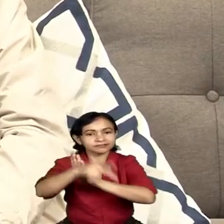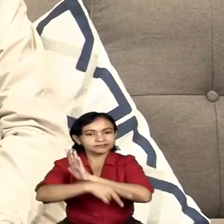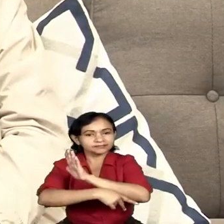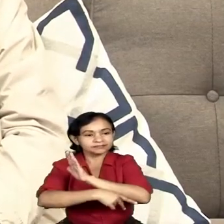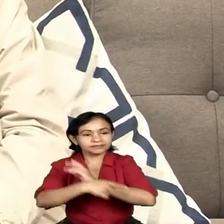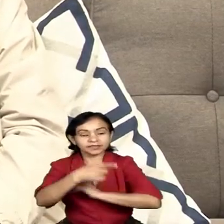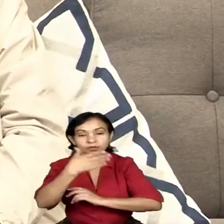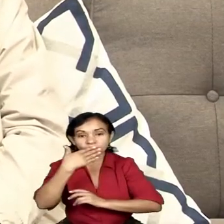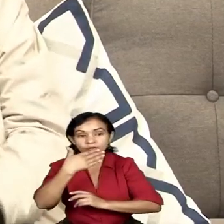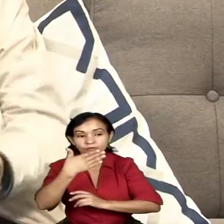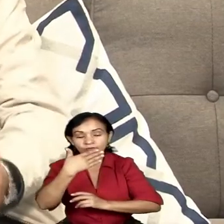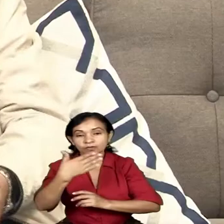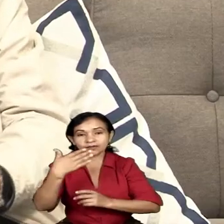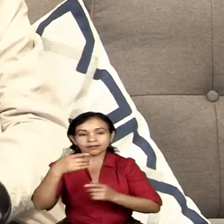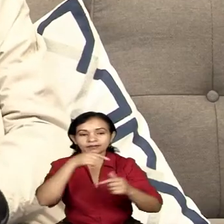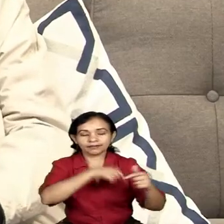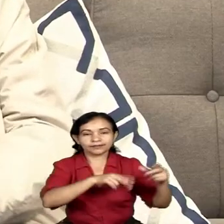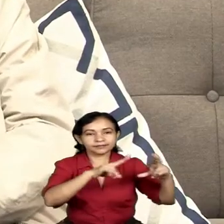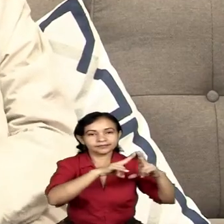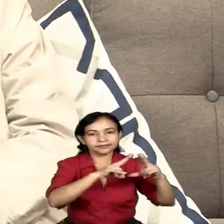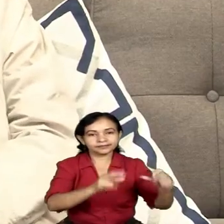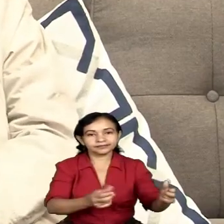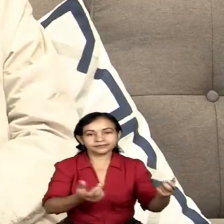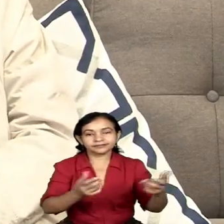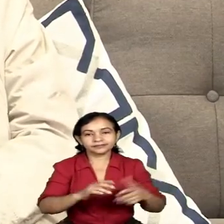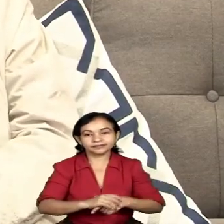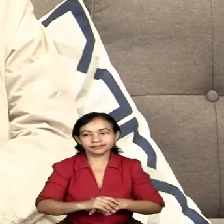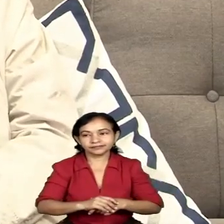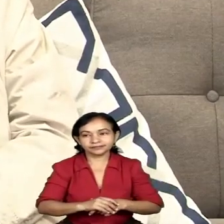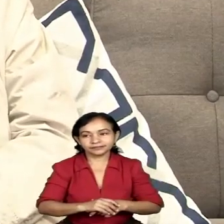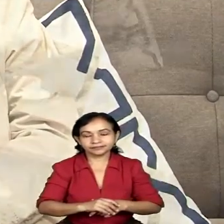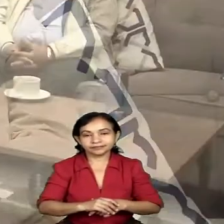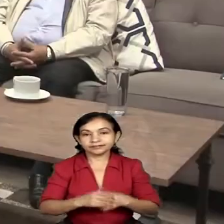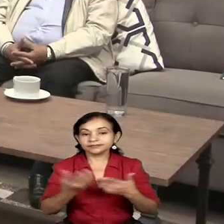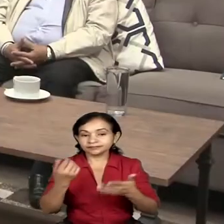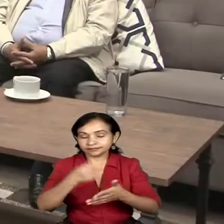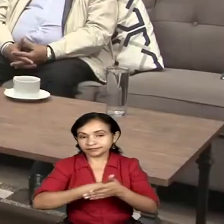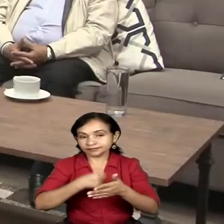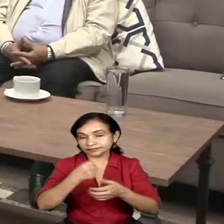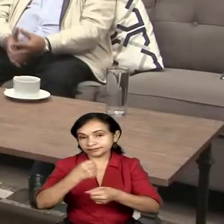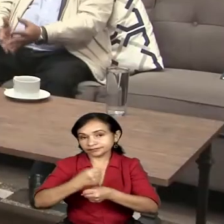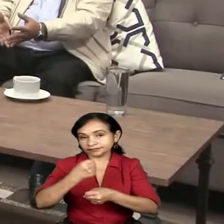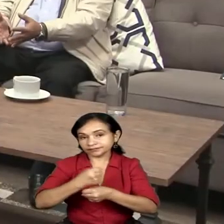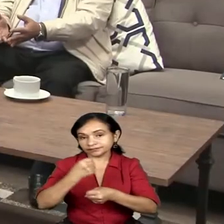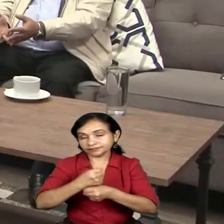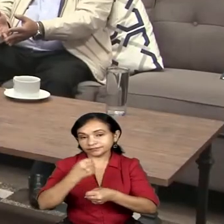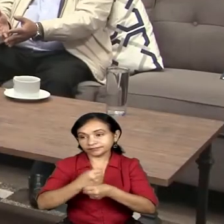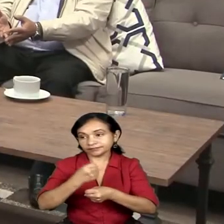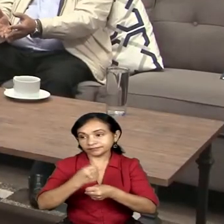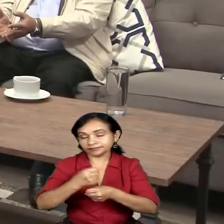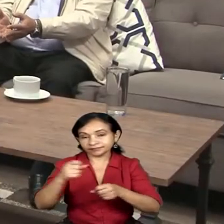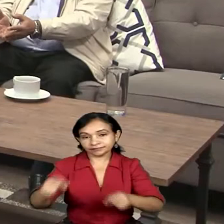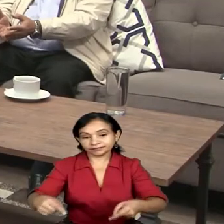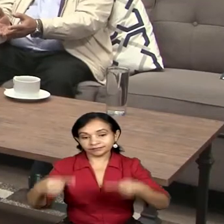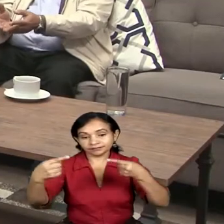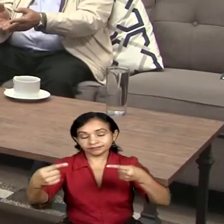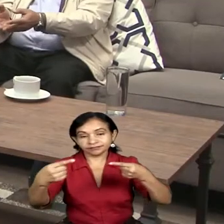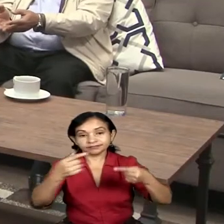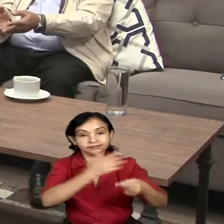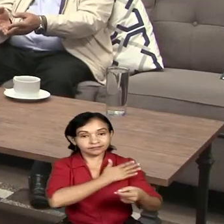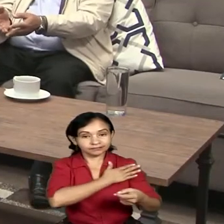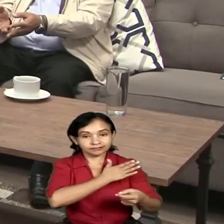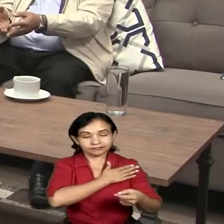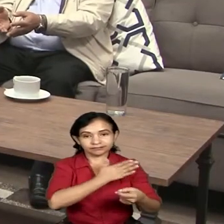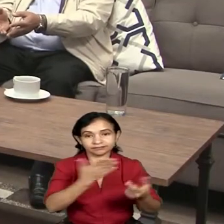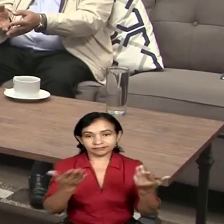Nicaragua que dentro de Nicaragua. Claro, por la trascendencia de la lucha. Y esa fuerza de oposición a Somoza,